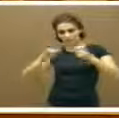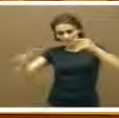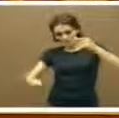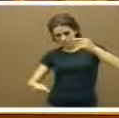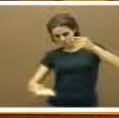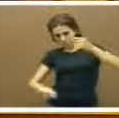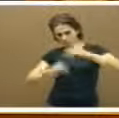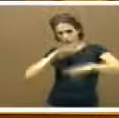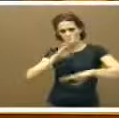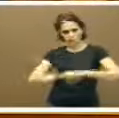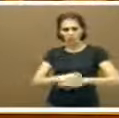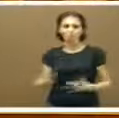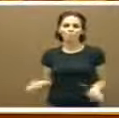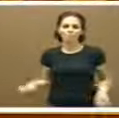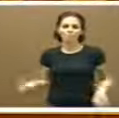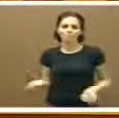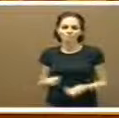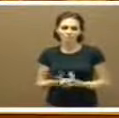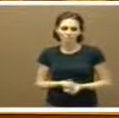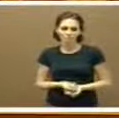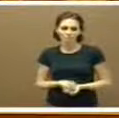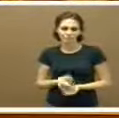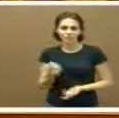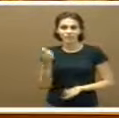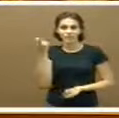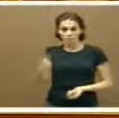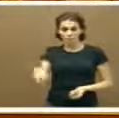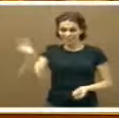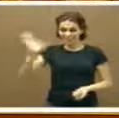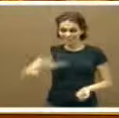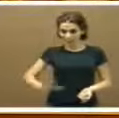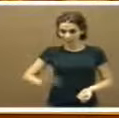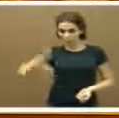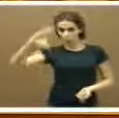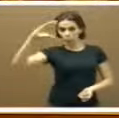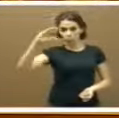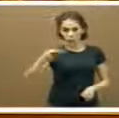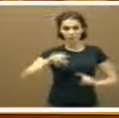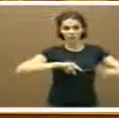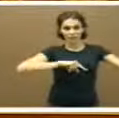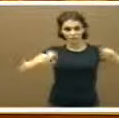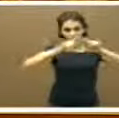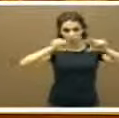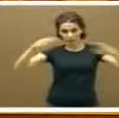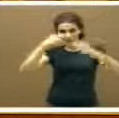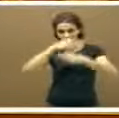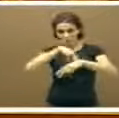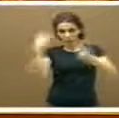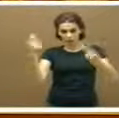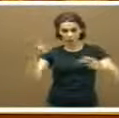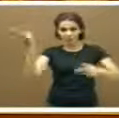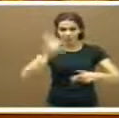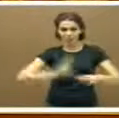objetivos de déficit. Se han reducido los salarios de los directivos de las empresas públicas que es que antes cobraban